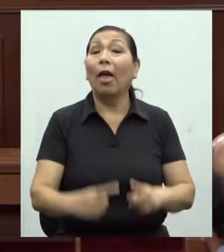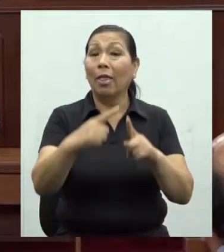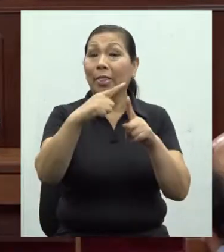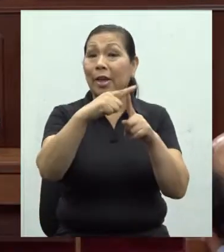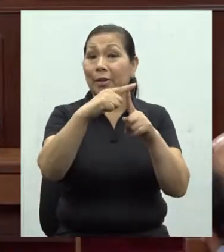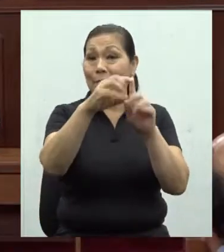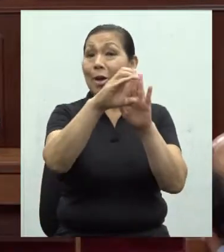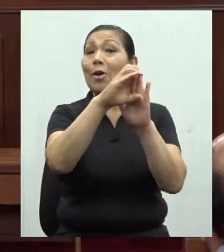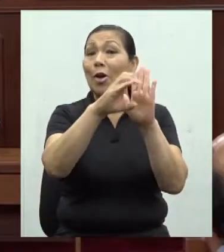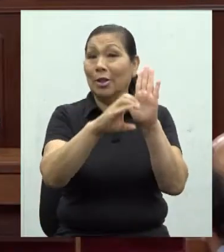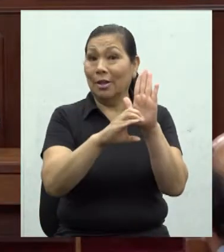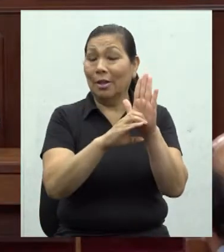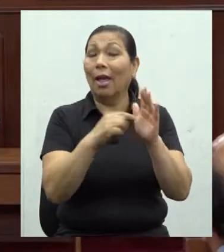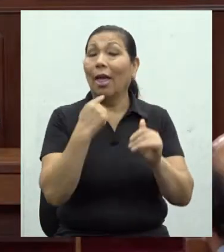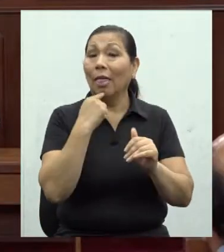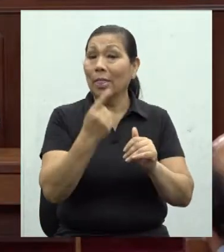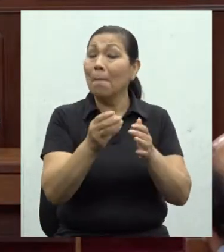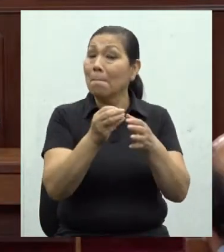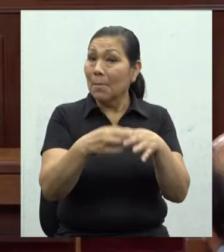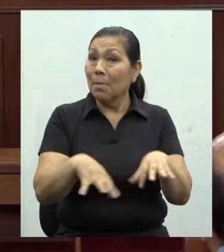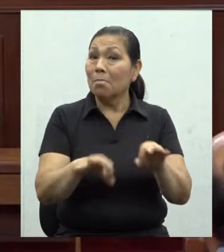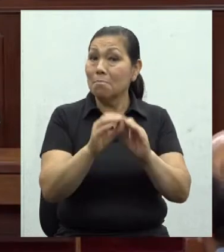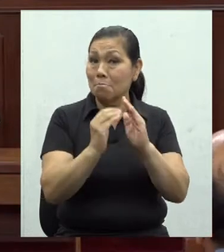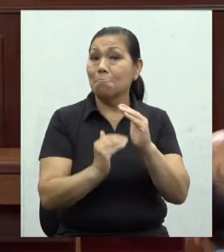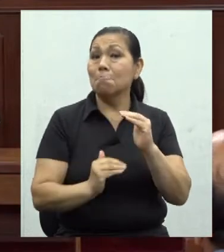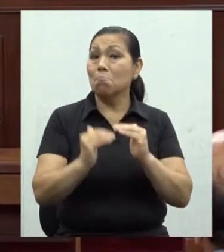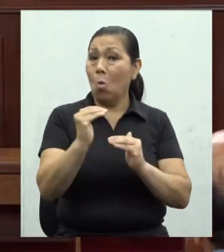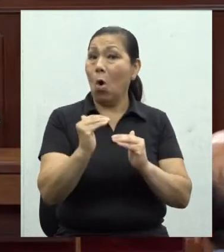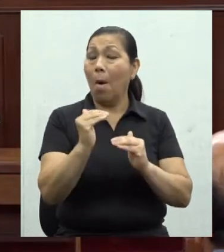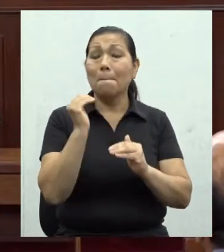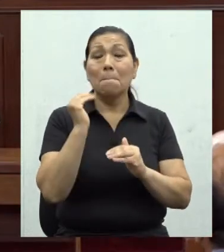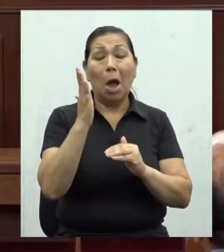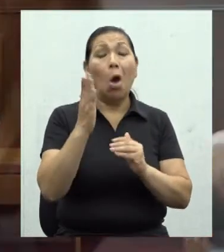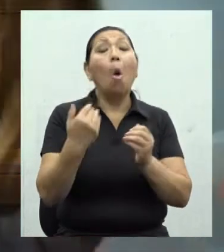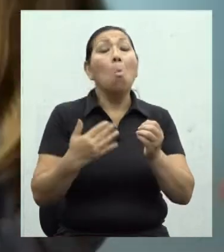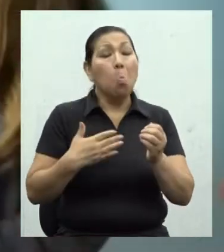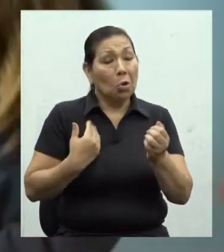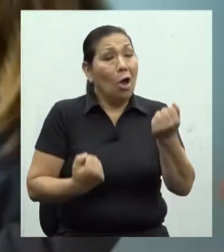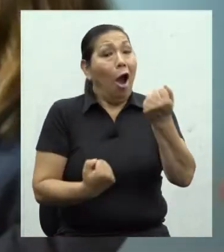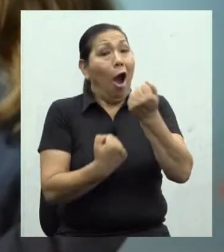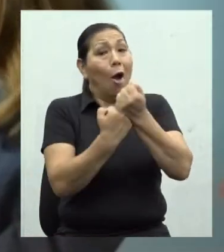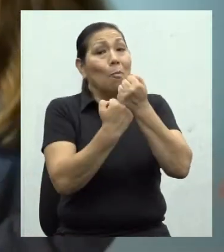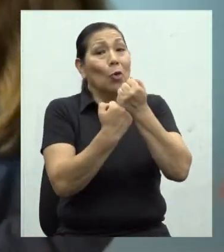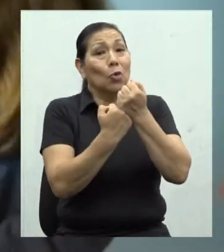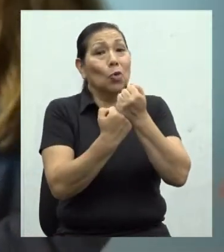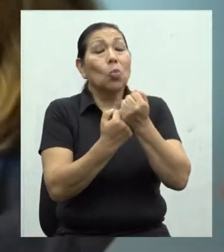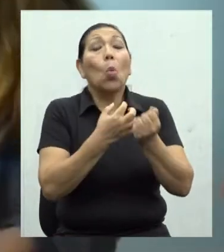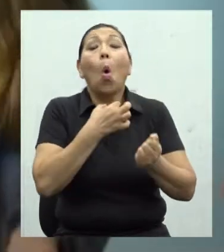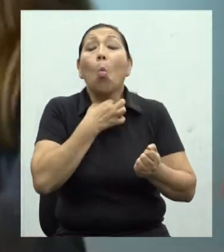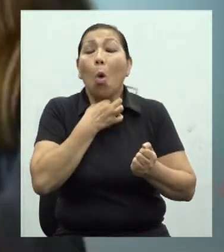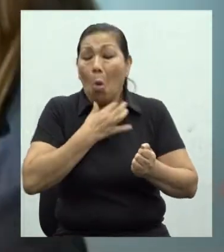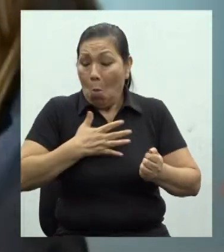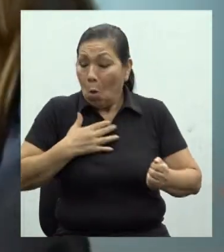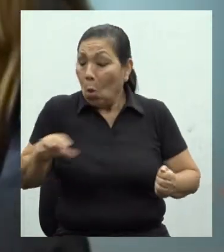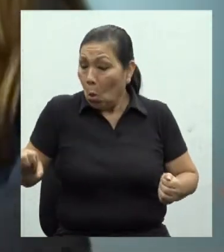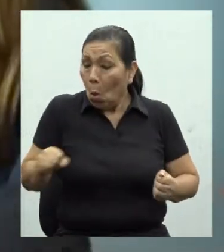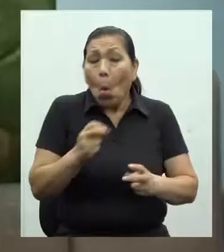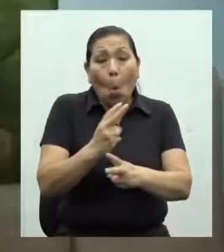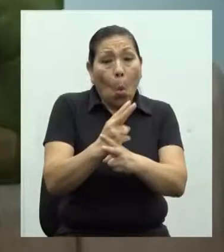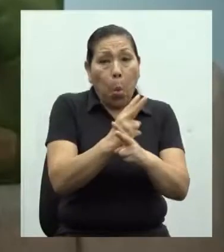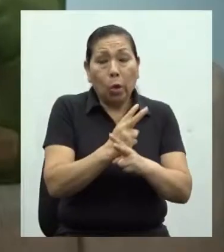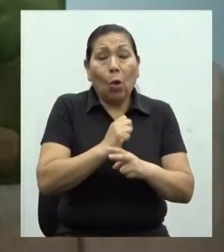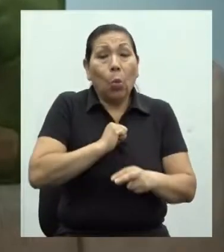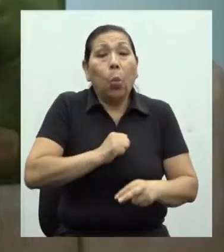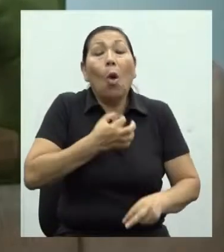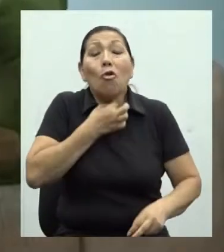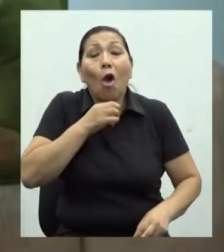Tribunal Constitucional declaró fundada por mayoría una demanda de amparo a favor de un abuelo que actuaba como apoderado,